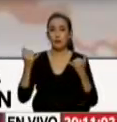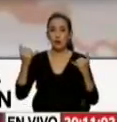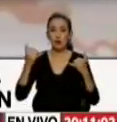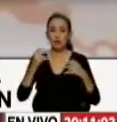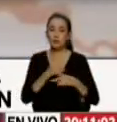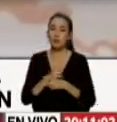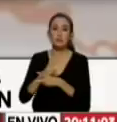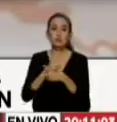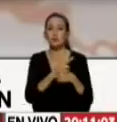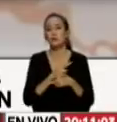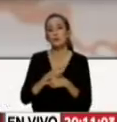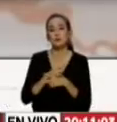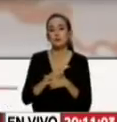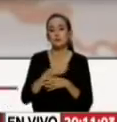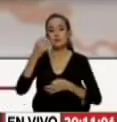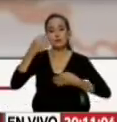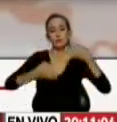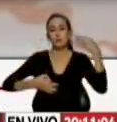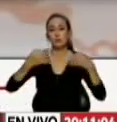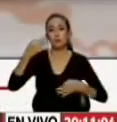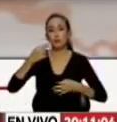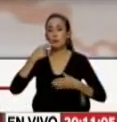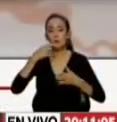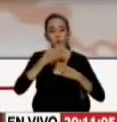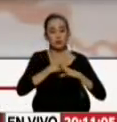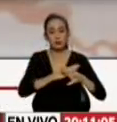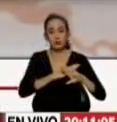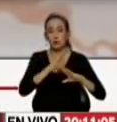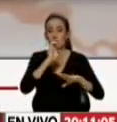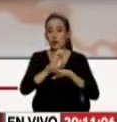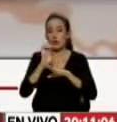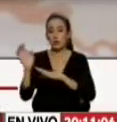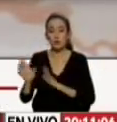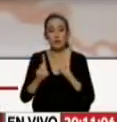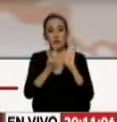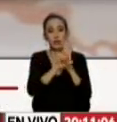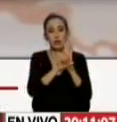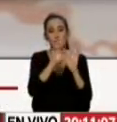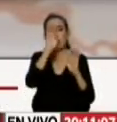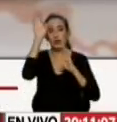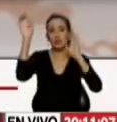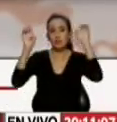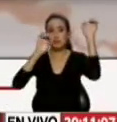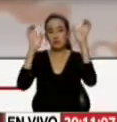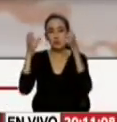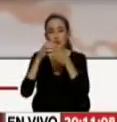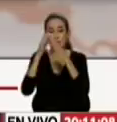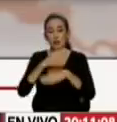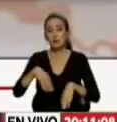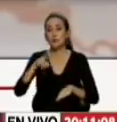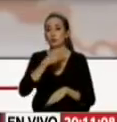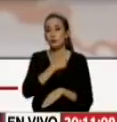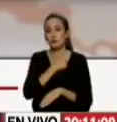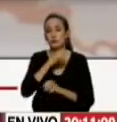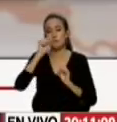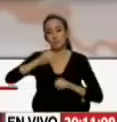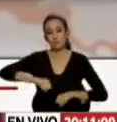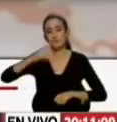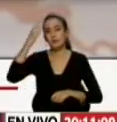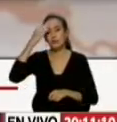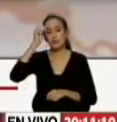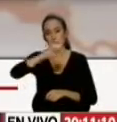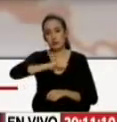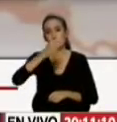del laudo que ha sido en contra del Ecuador. Tenemos que defender ese laudo legalmente, hay que armar una estrategia. Nosotros estamos con